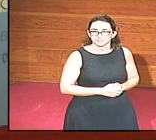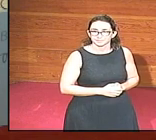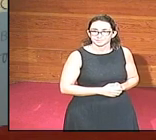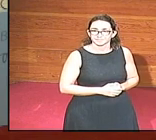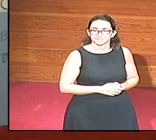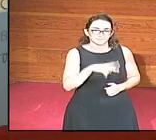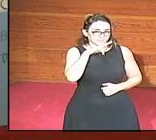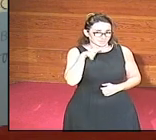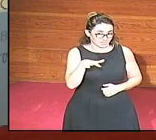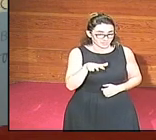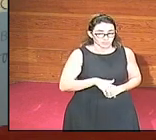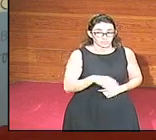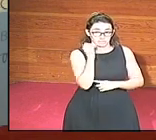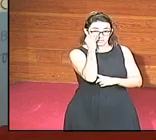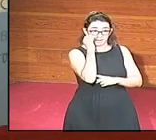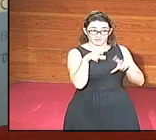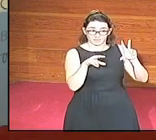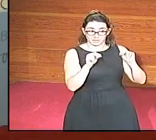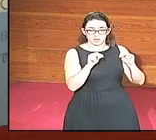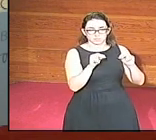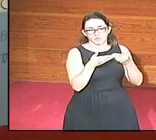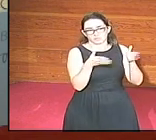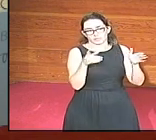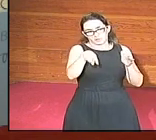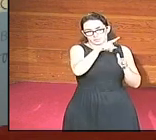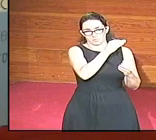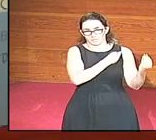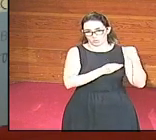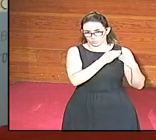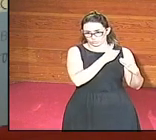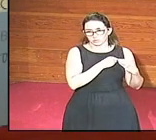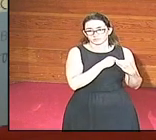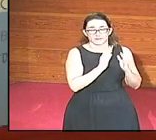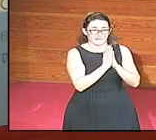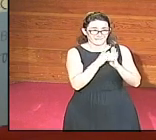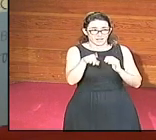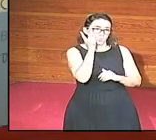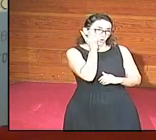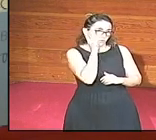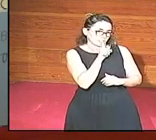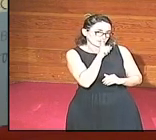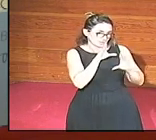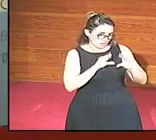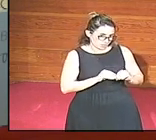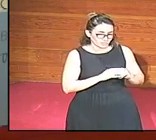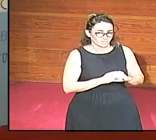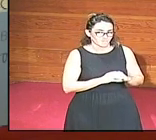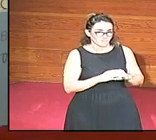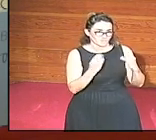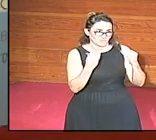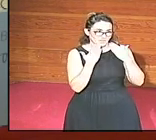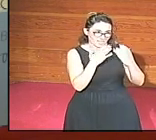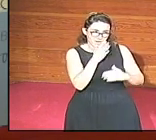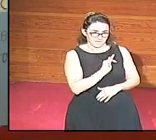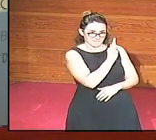Decía que después de la conferencia se abrirá un turno de preguntas, por favor silenciar o apagar los teléfonos móviles. Muchas gracias. Cedo la